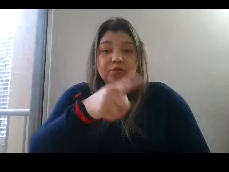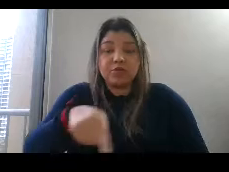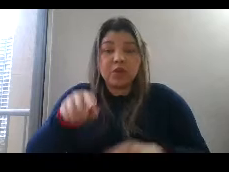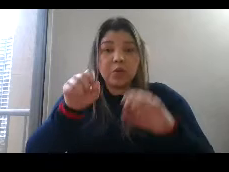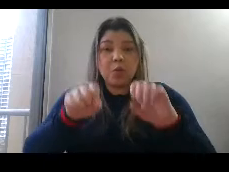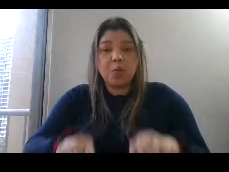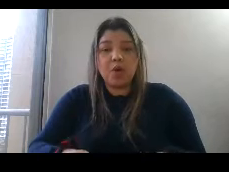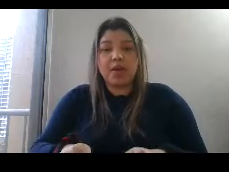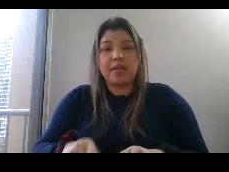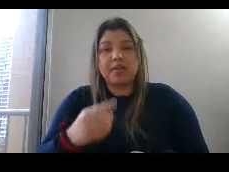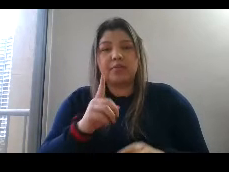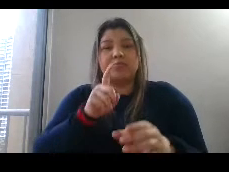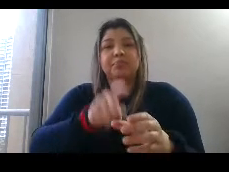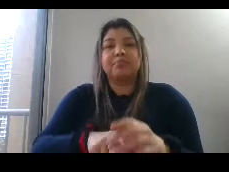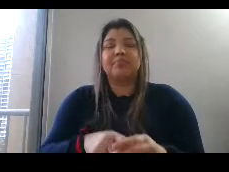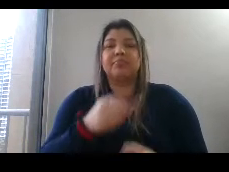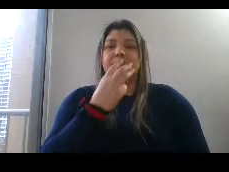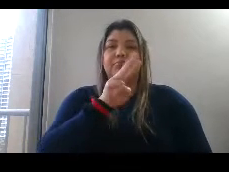encuentra ubicado en